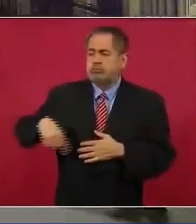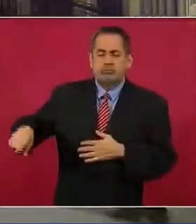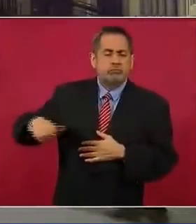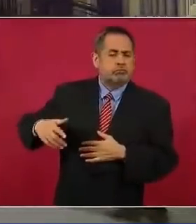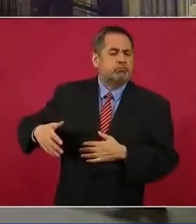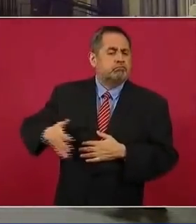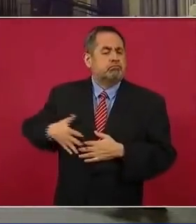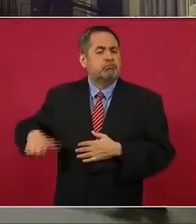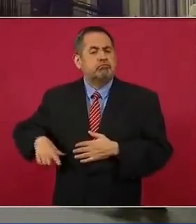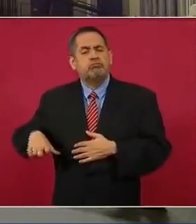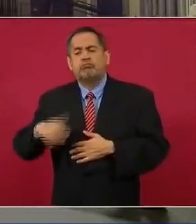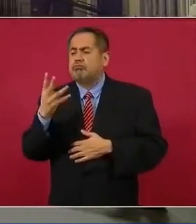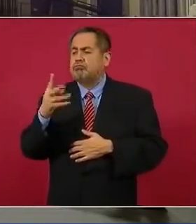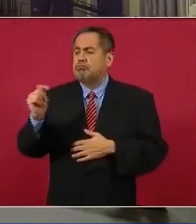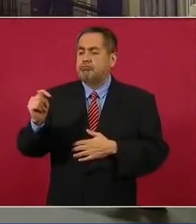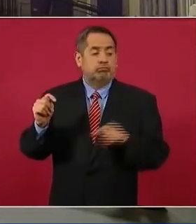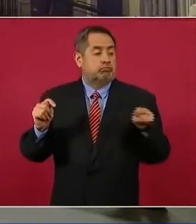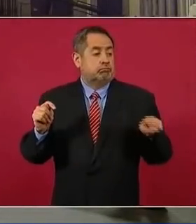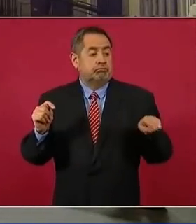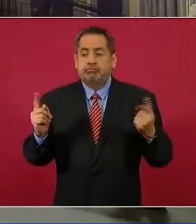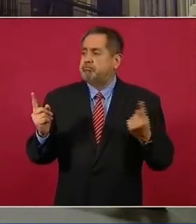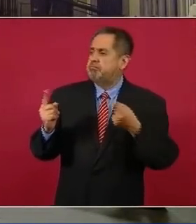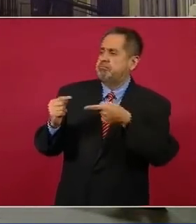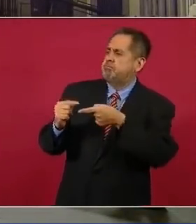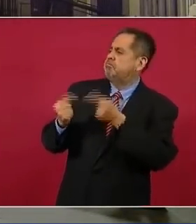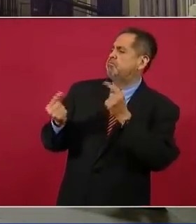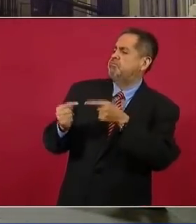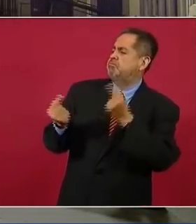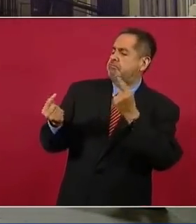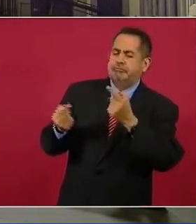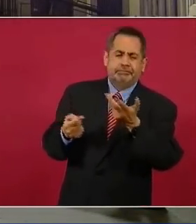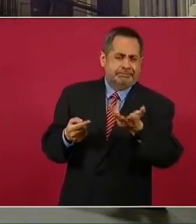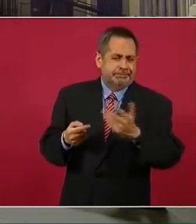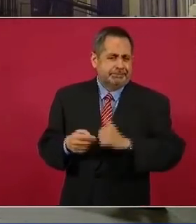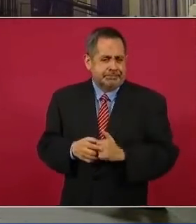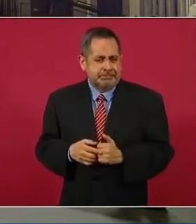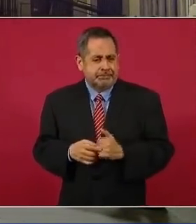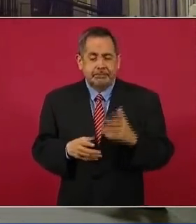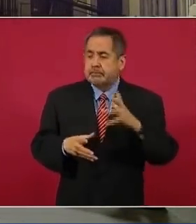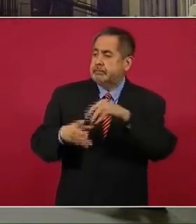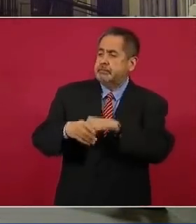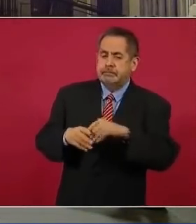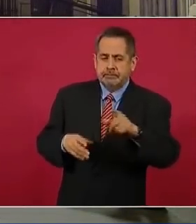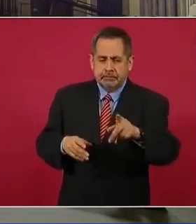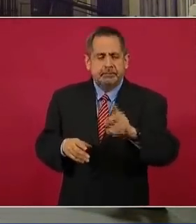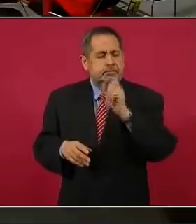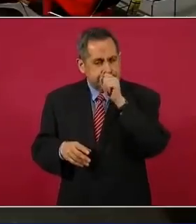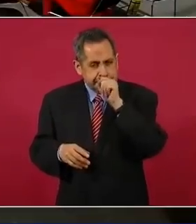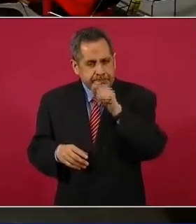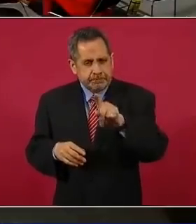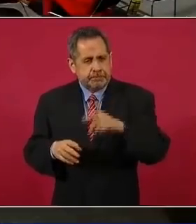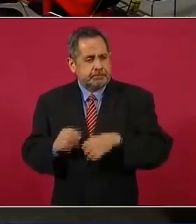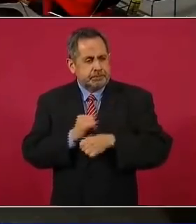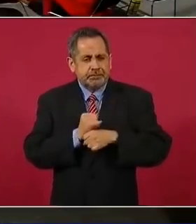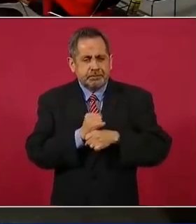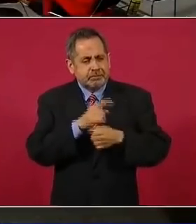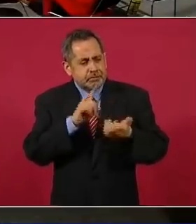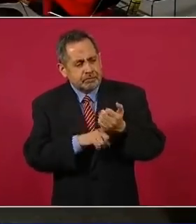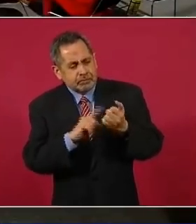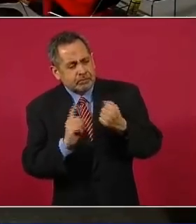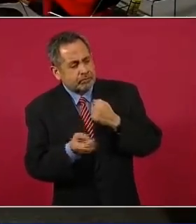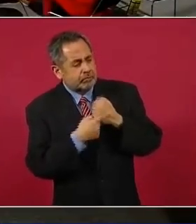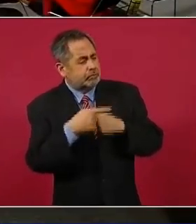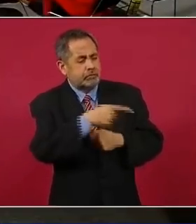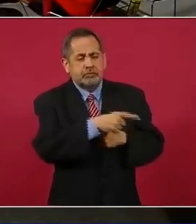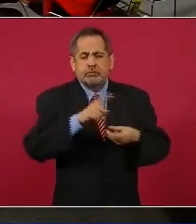la Cuarta Transformación, en donde han estado inmersos. Usted ya ha pedido también información respecto al origen de estos recursos, a